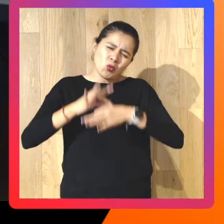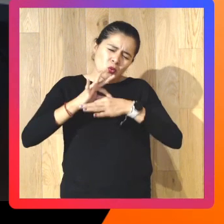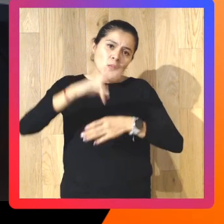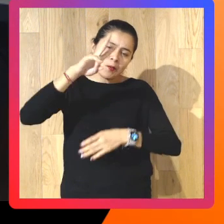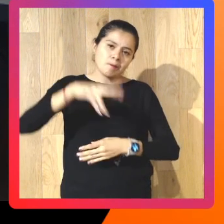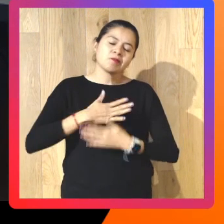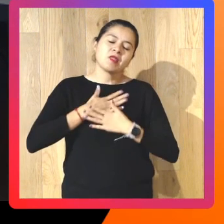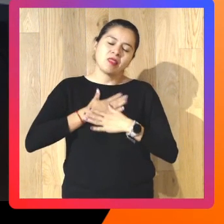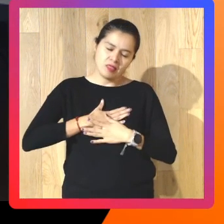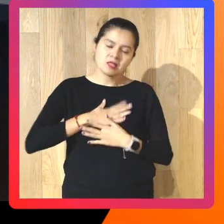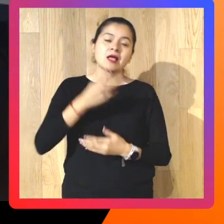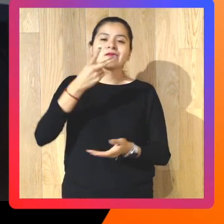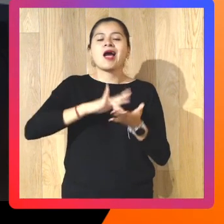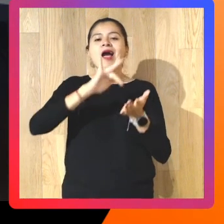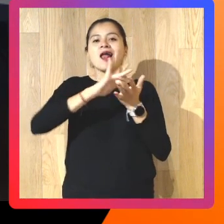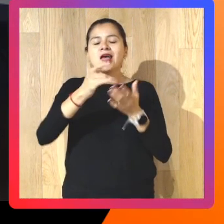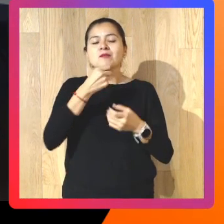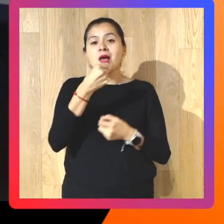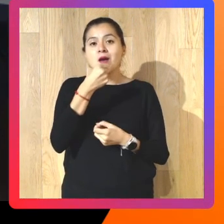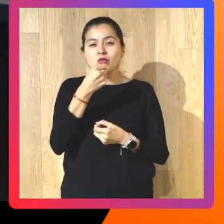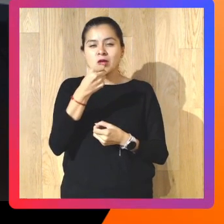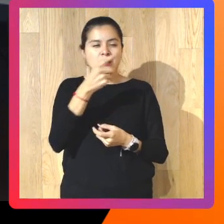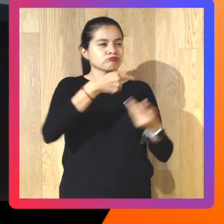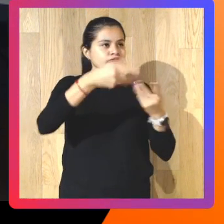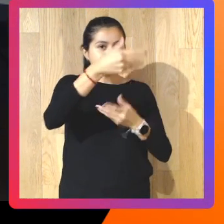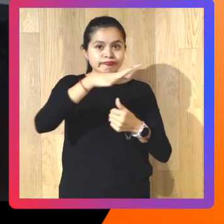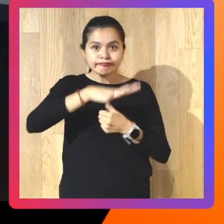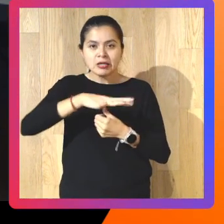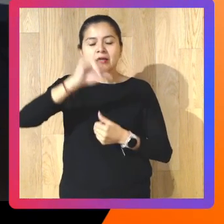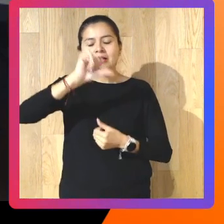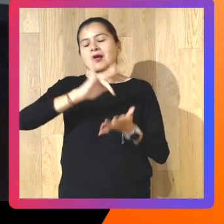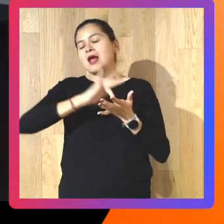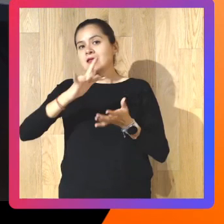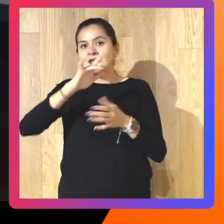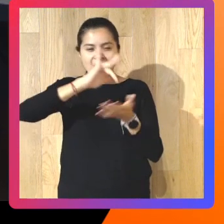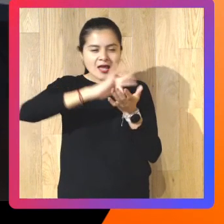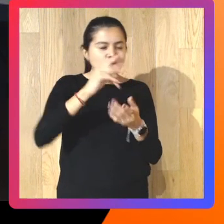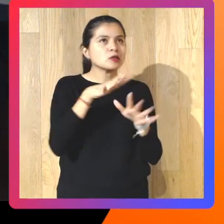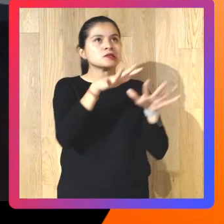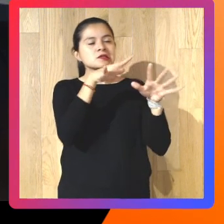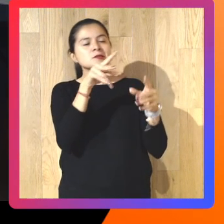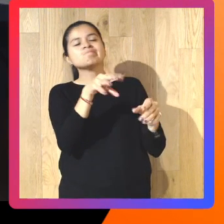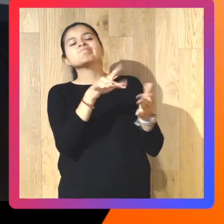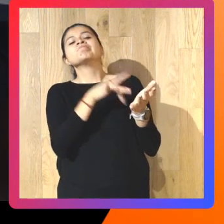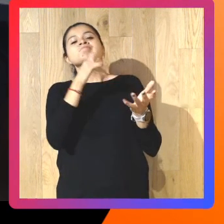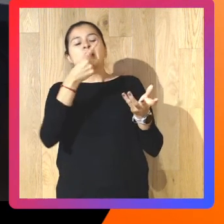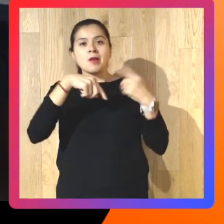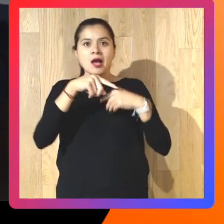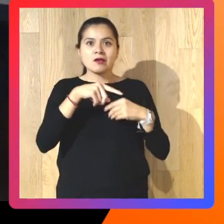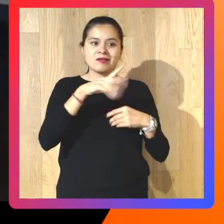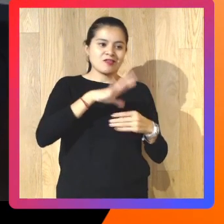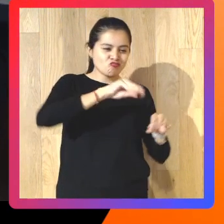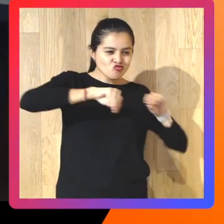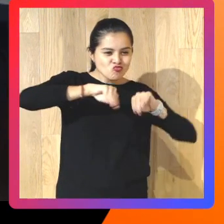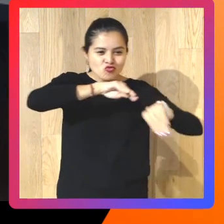Pilar, por darme la oportunidad de moderar este panel. Para mí es un honor estar aquí con ustedes. Gracias por inspirarme, gracias por mover las piedras y